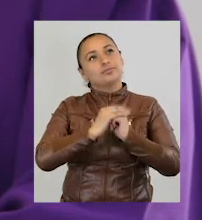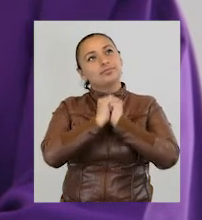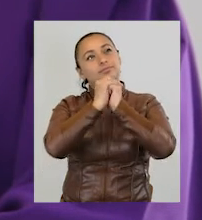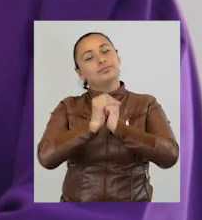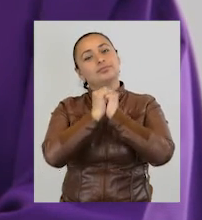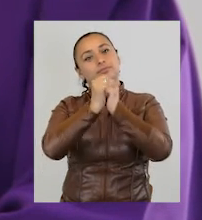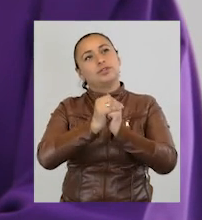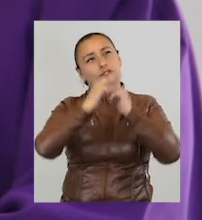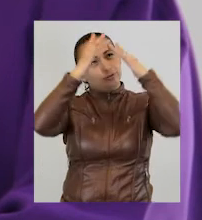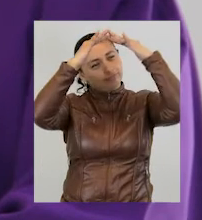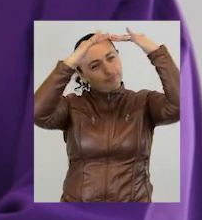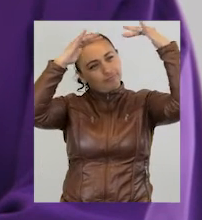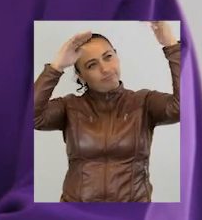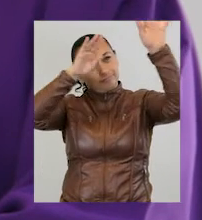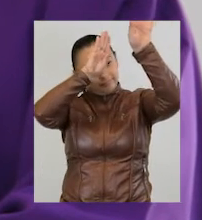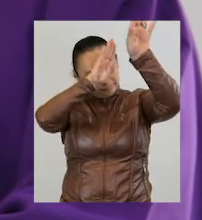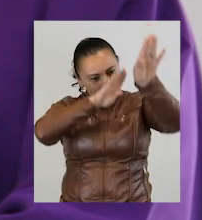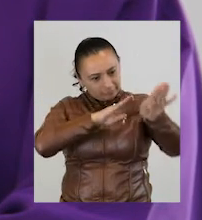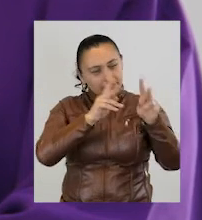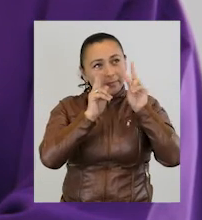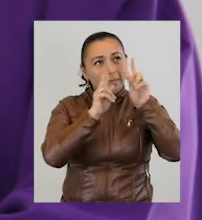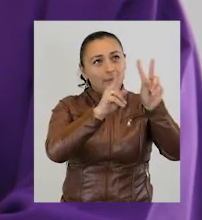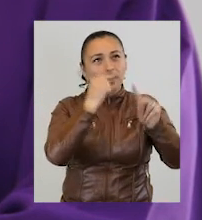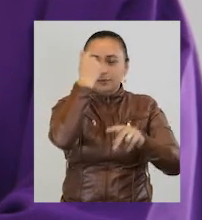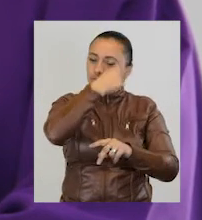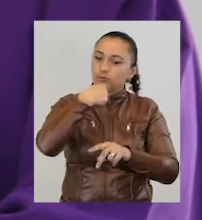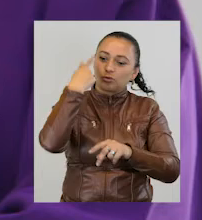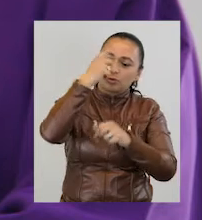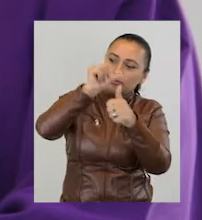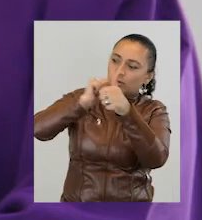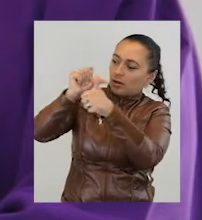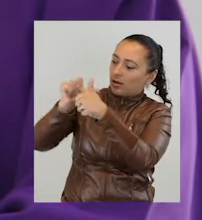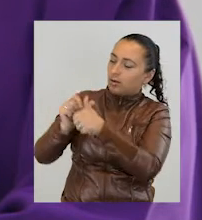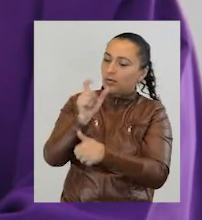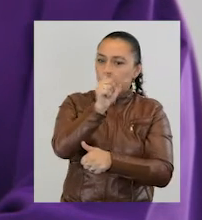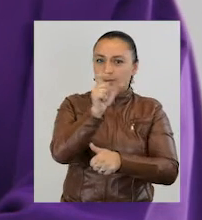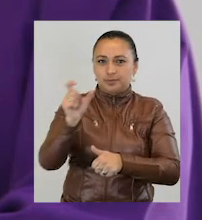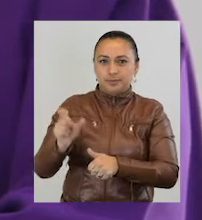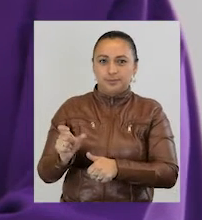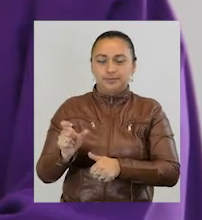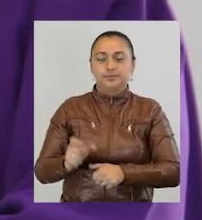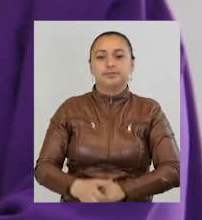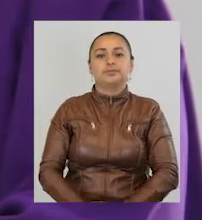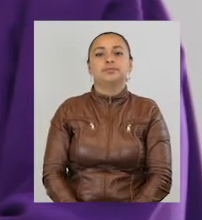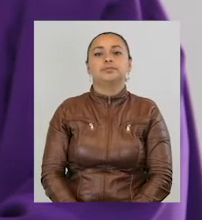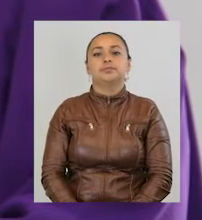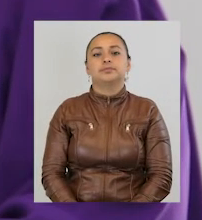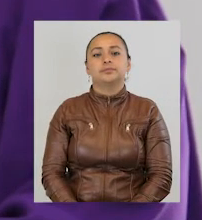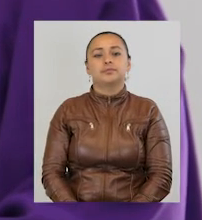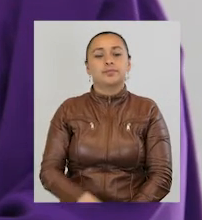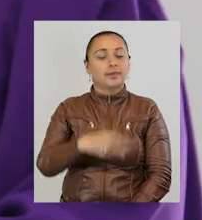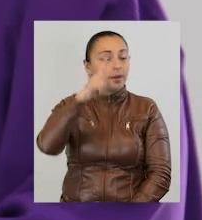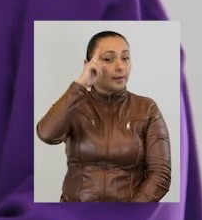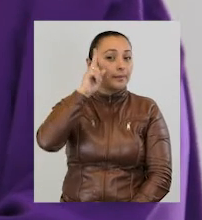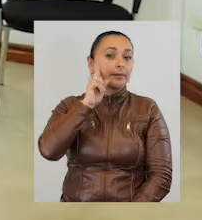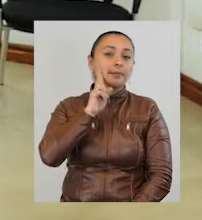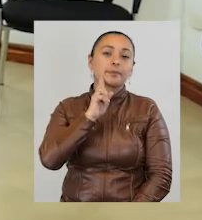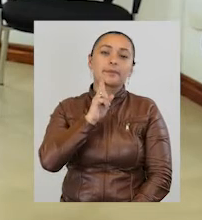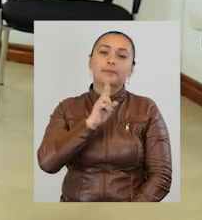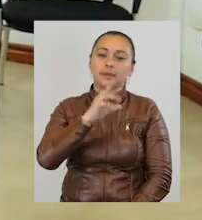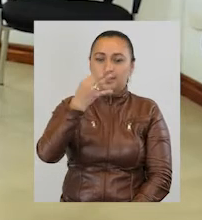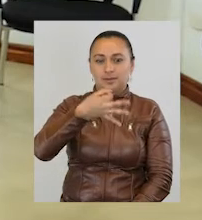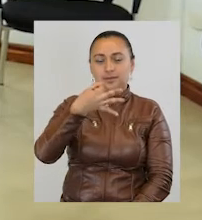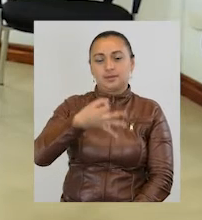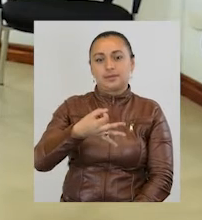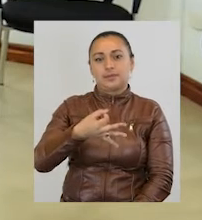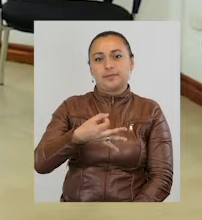la contemplación de tu gloria y descubrir su rostro en cada uno de los hermanos.